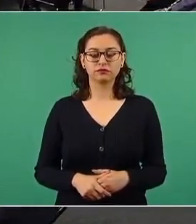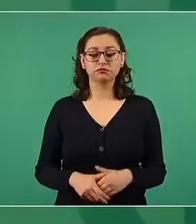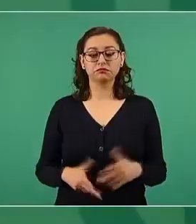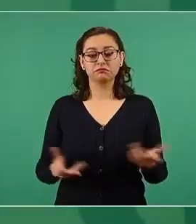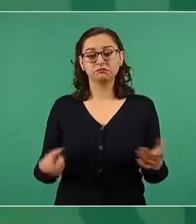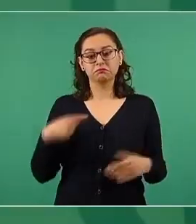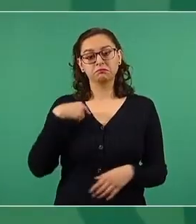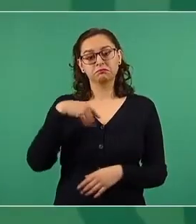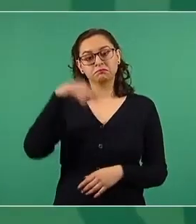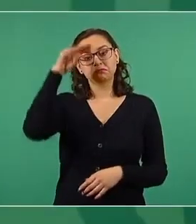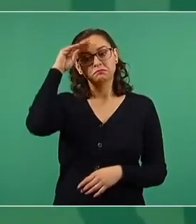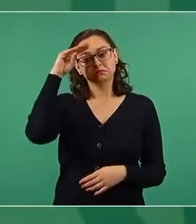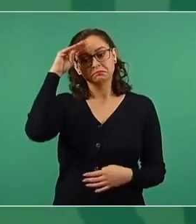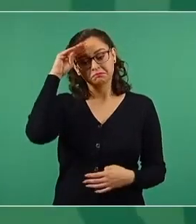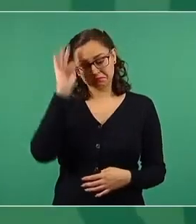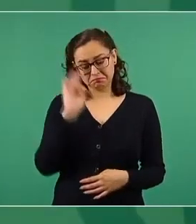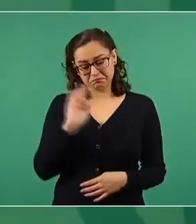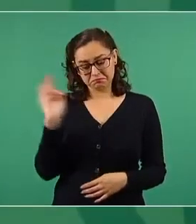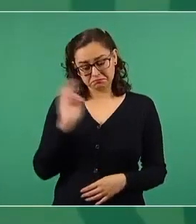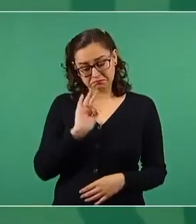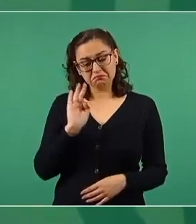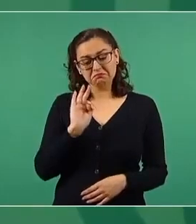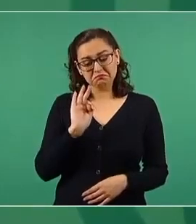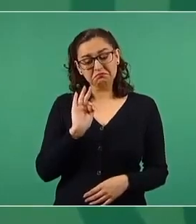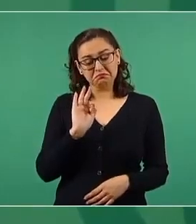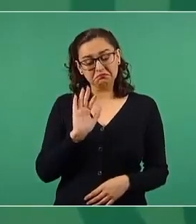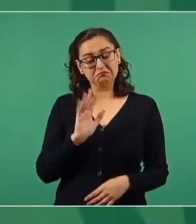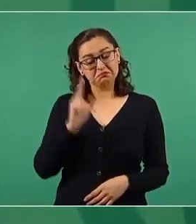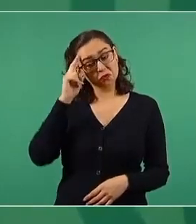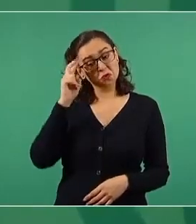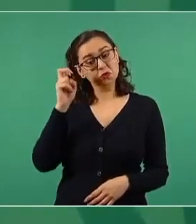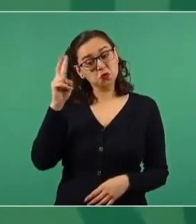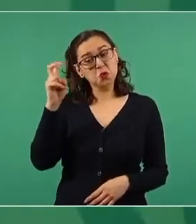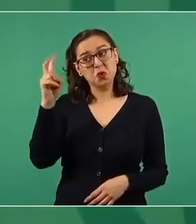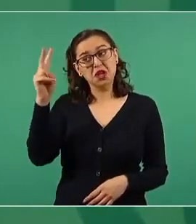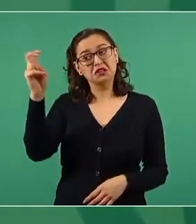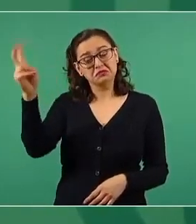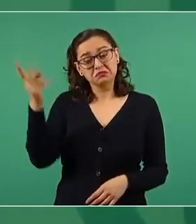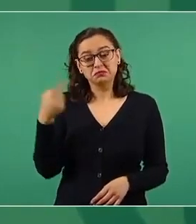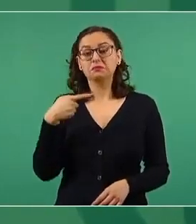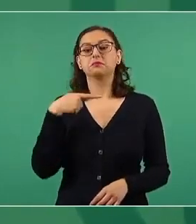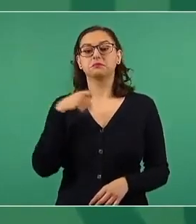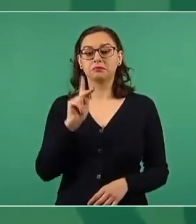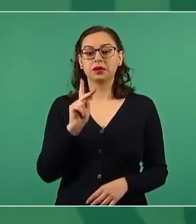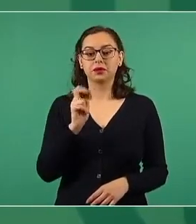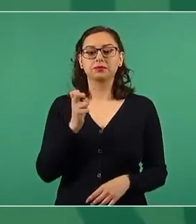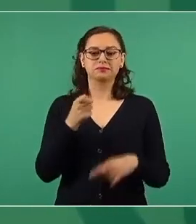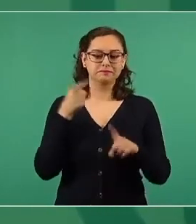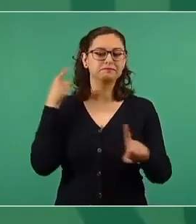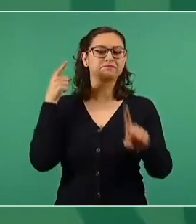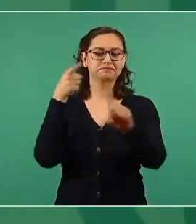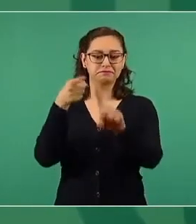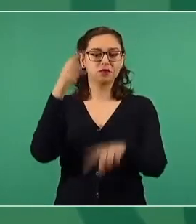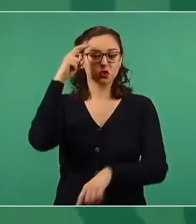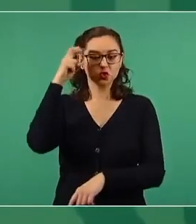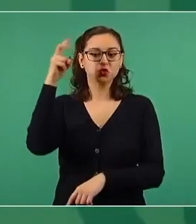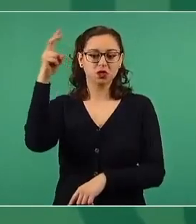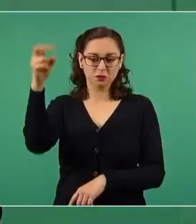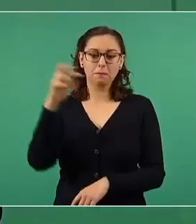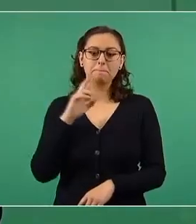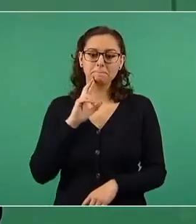utópico, pero es mejor, mucho mejor caminar hacia allá que utilizar la